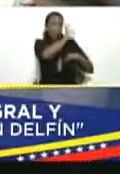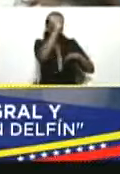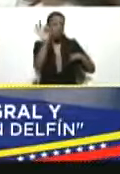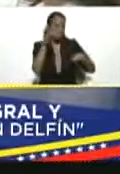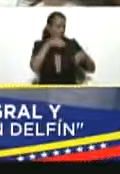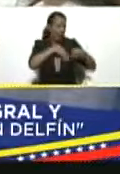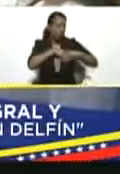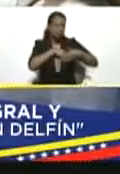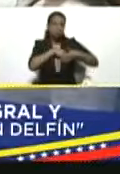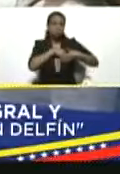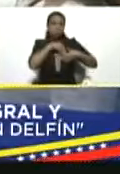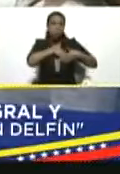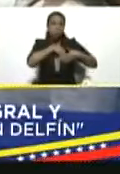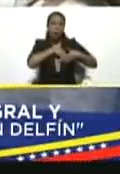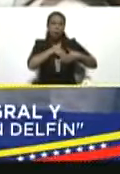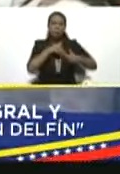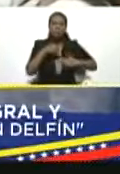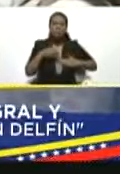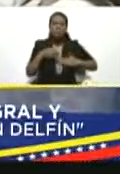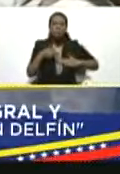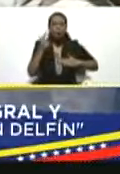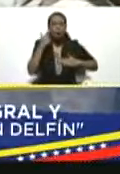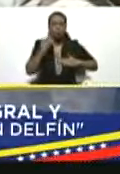día y toco